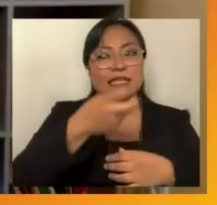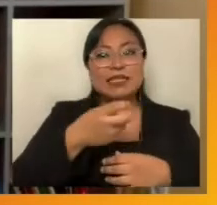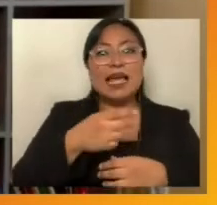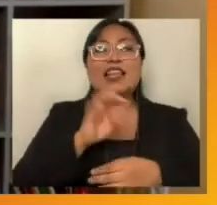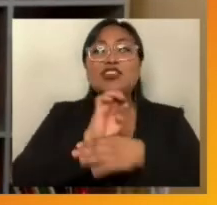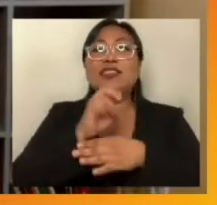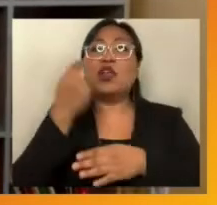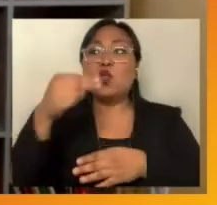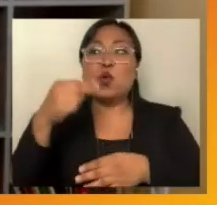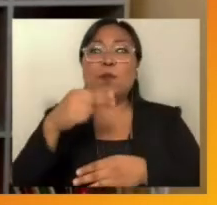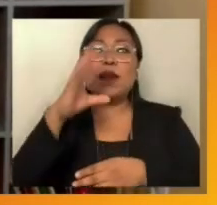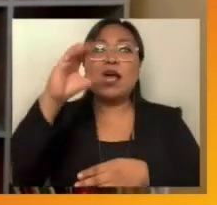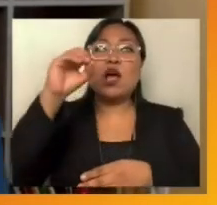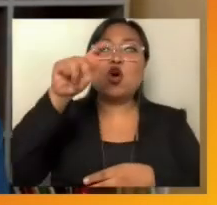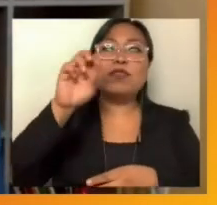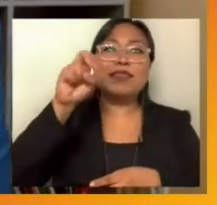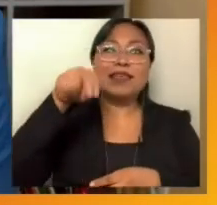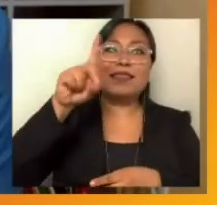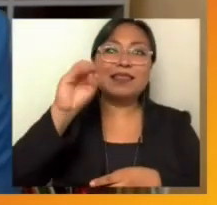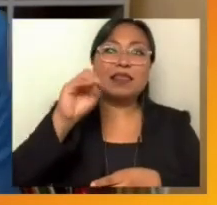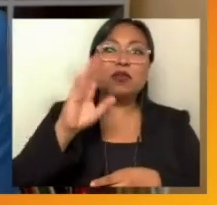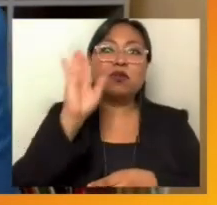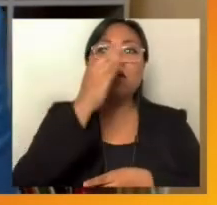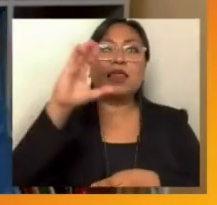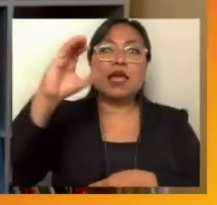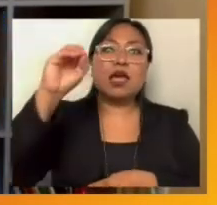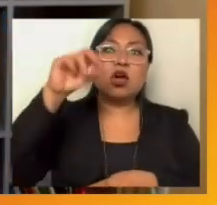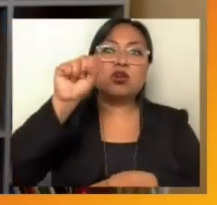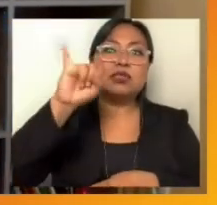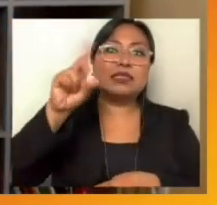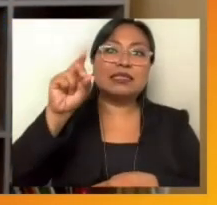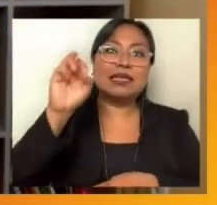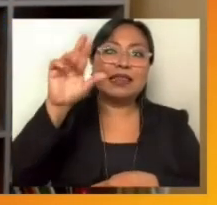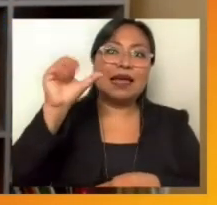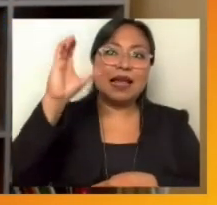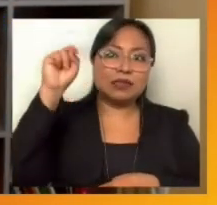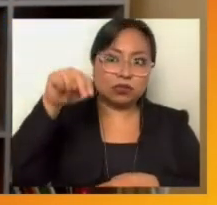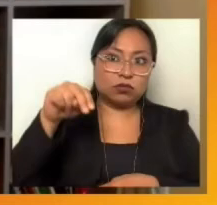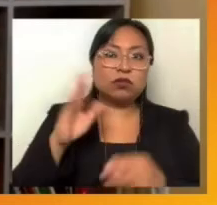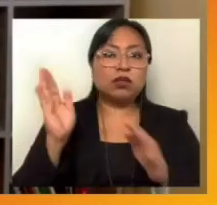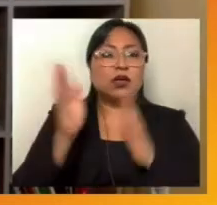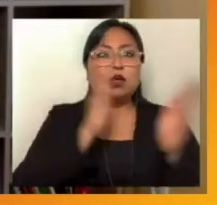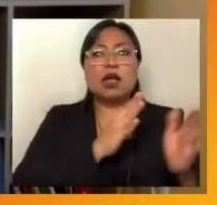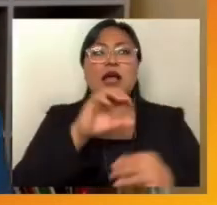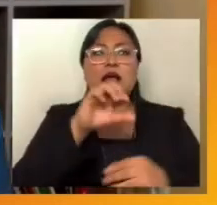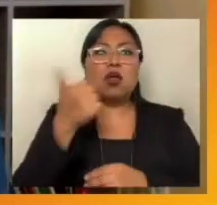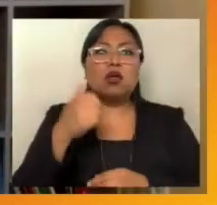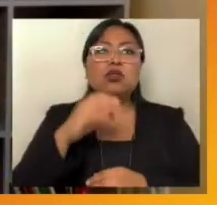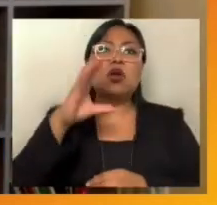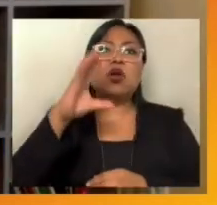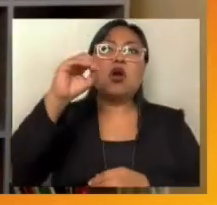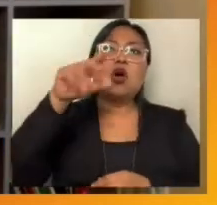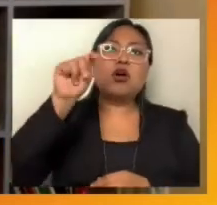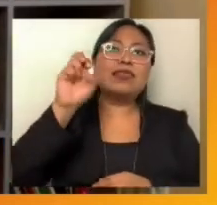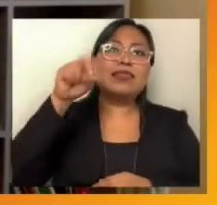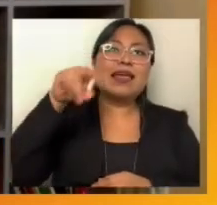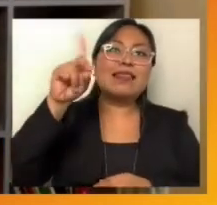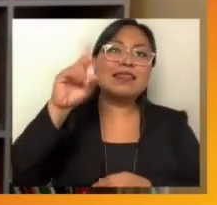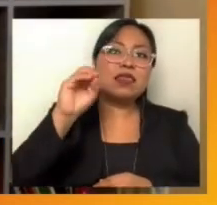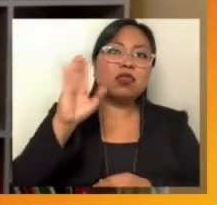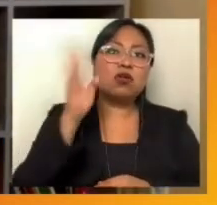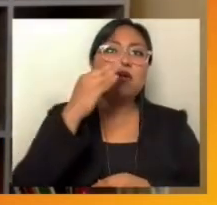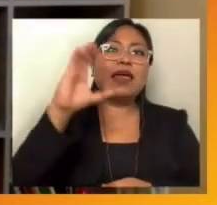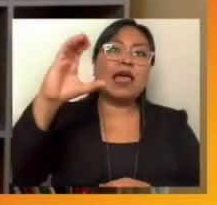cierre, aunque lo he mezclado antes con descubrimiento, serían los testimonios. ¿Qué ha pasado? ¿Por qué estoy contento? ¿Qué le ha pasado a mi empresa? ¿Qué le ha pasado a mis